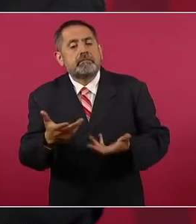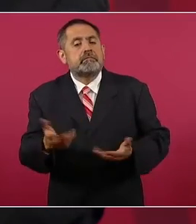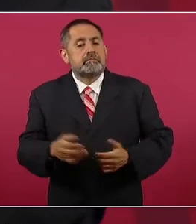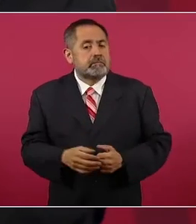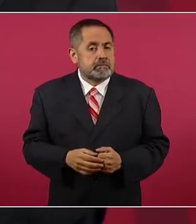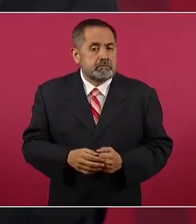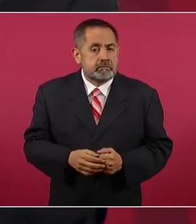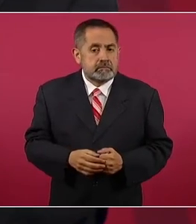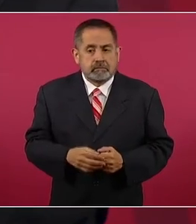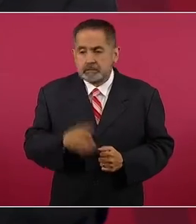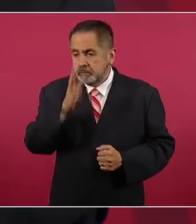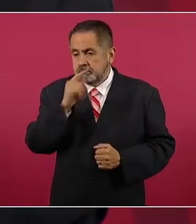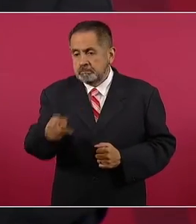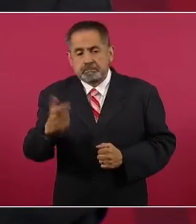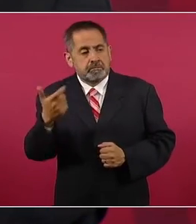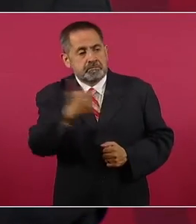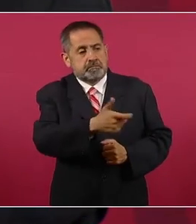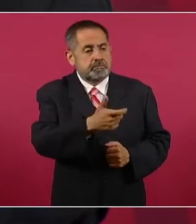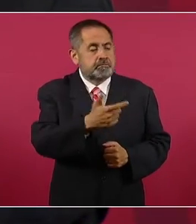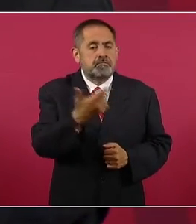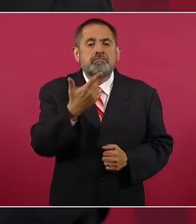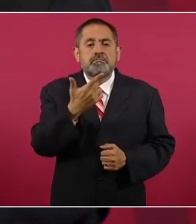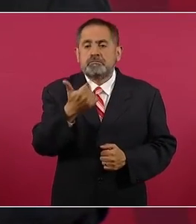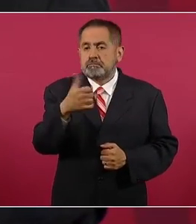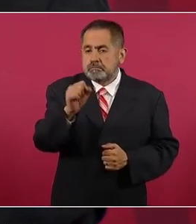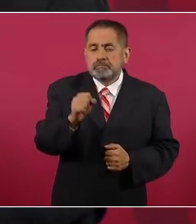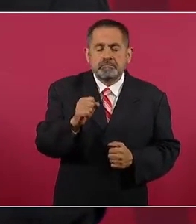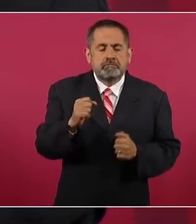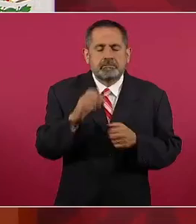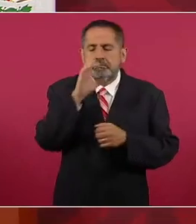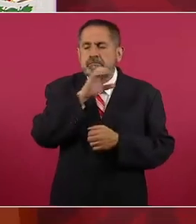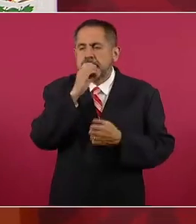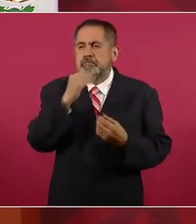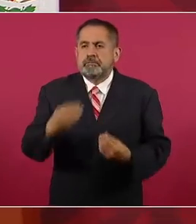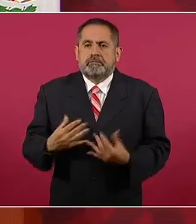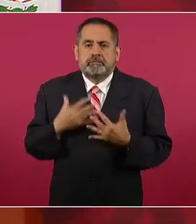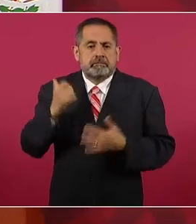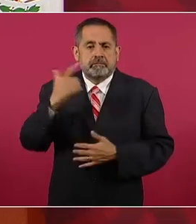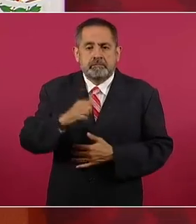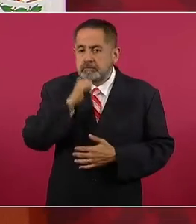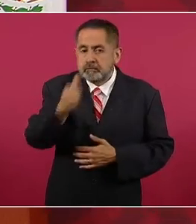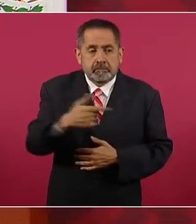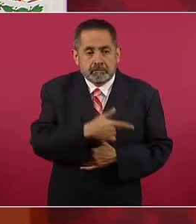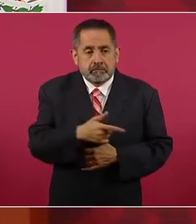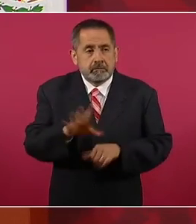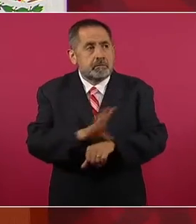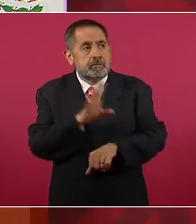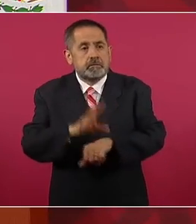que no tiene para pagar tarifas elevadas de gas?